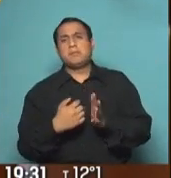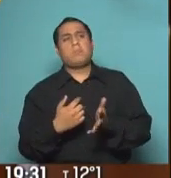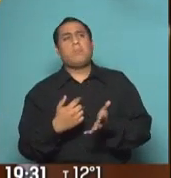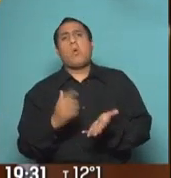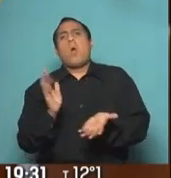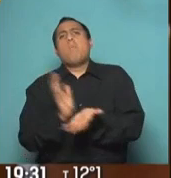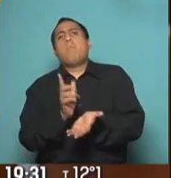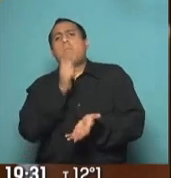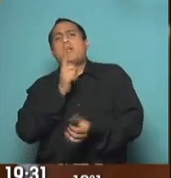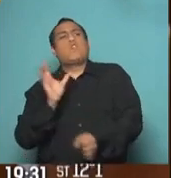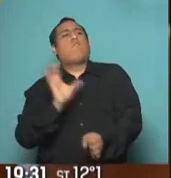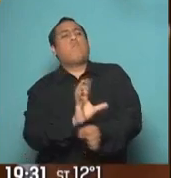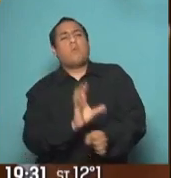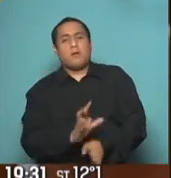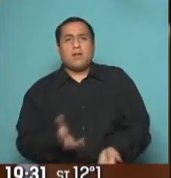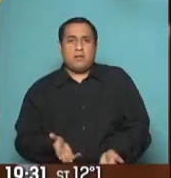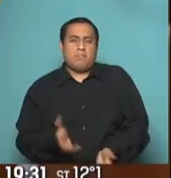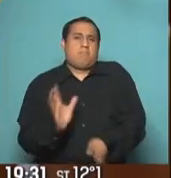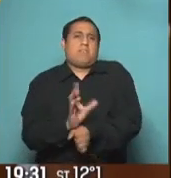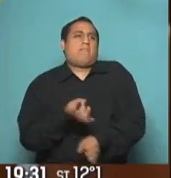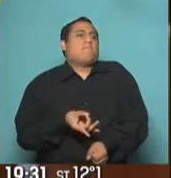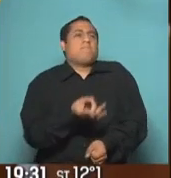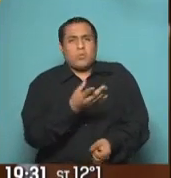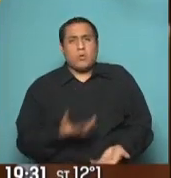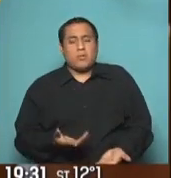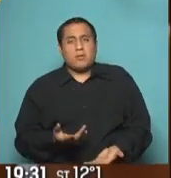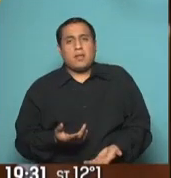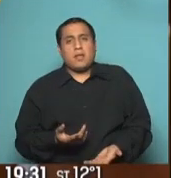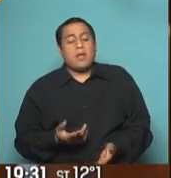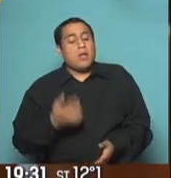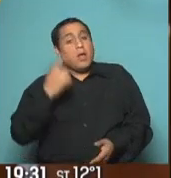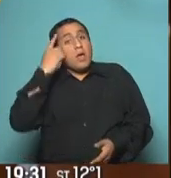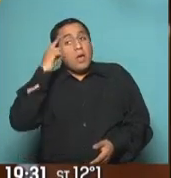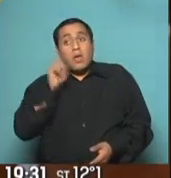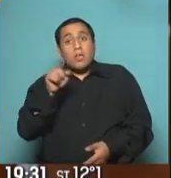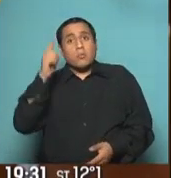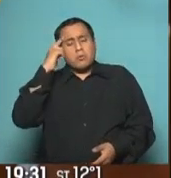al electorado pretendiendo de alguna manera hacer creer que son dos cosas distintas